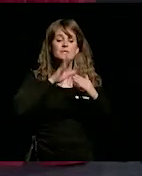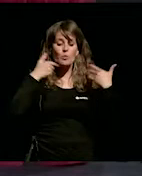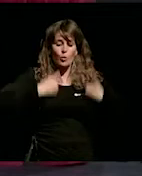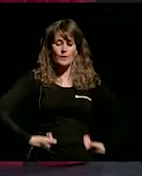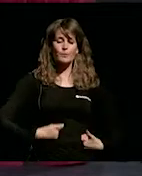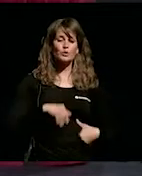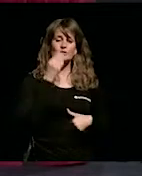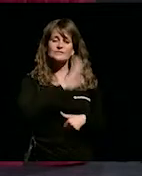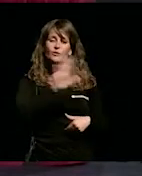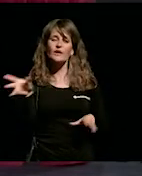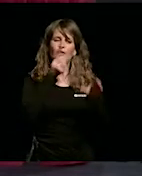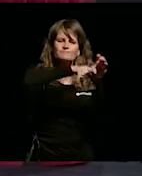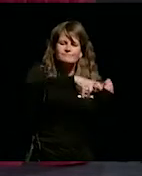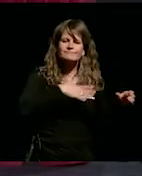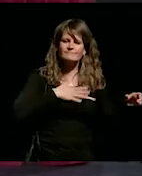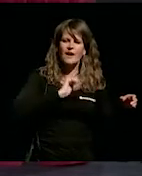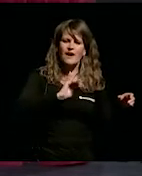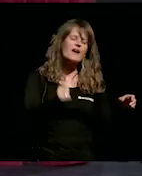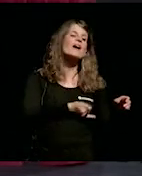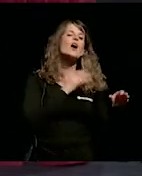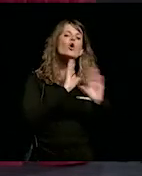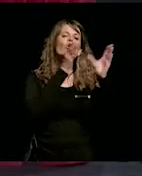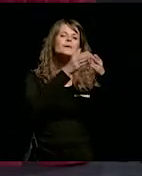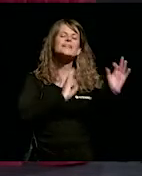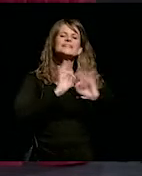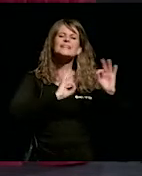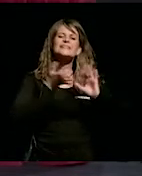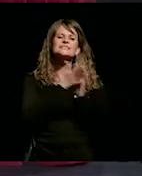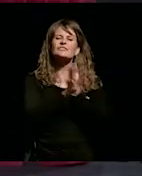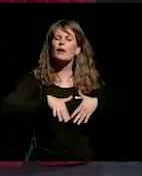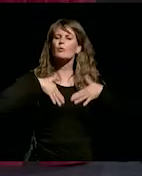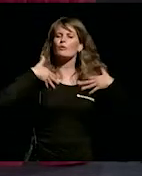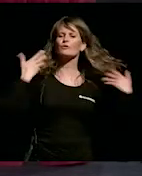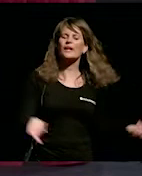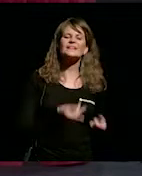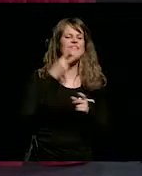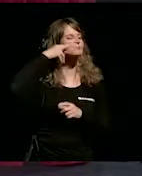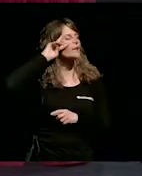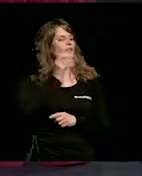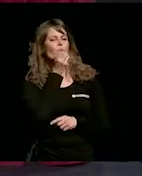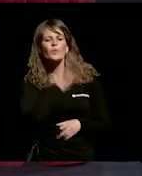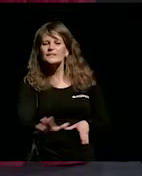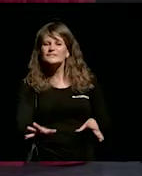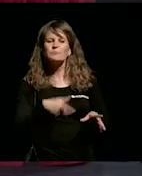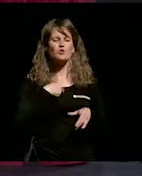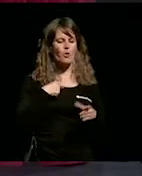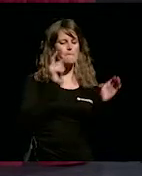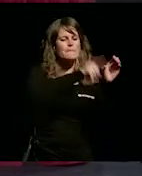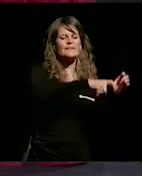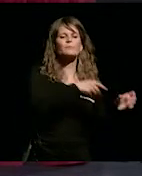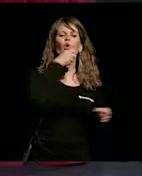Extraordinarios, en esta maravillosa compañía teatral. Es emocionante, es una experiencia sublime ser parte del coro